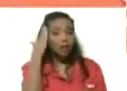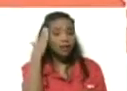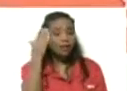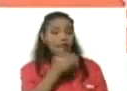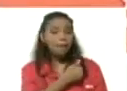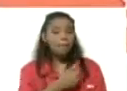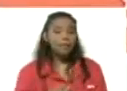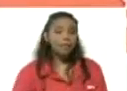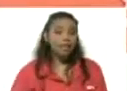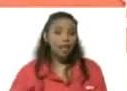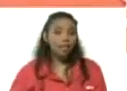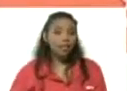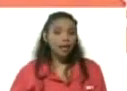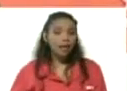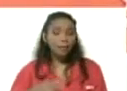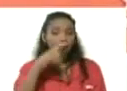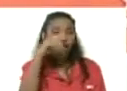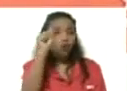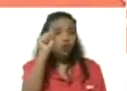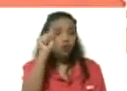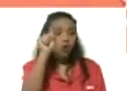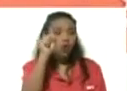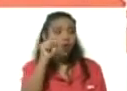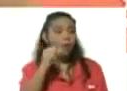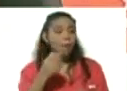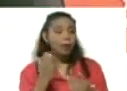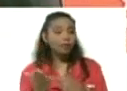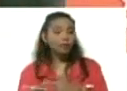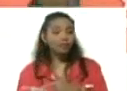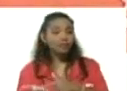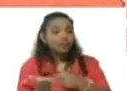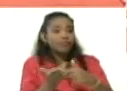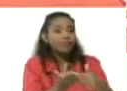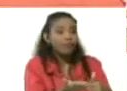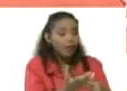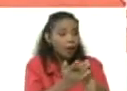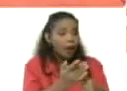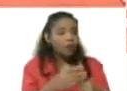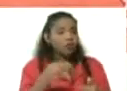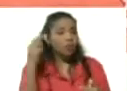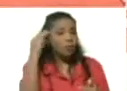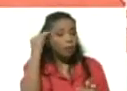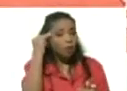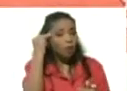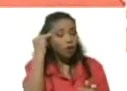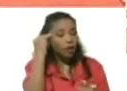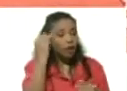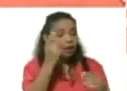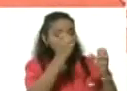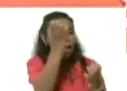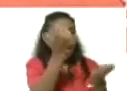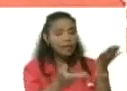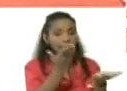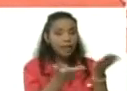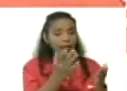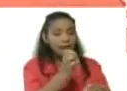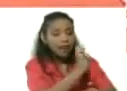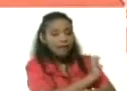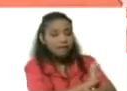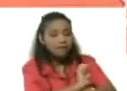presidente Nicolás Maduro va a presentar su memoria y cuenta ante la Asamblea Nacional Constituyente o ante la Asamblea